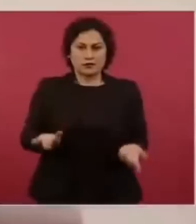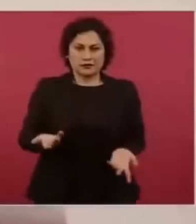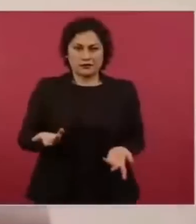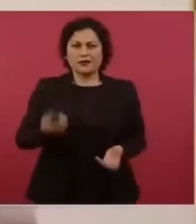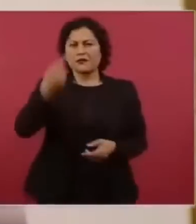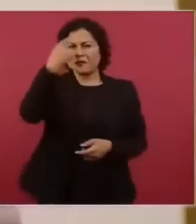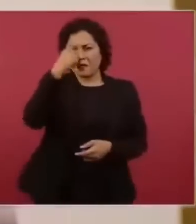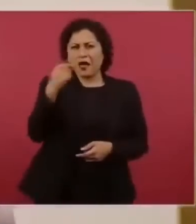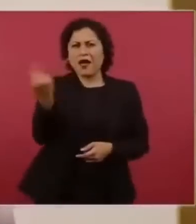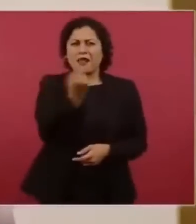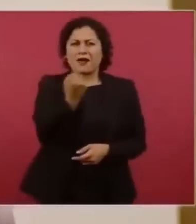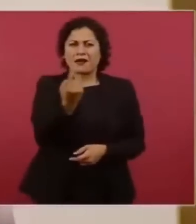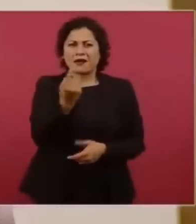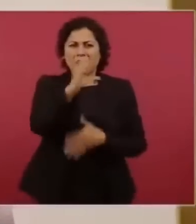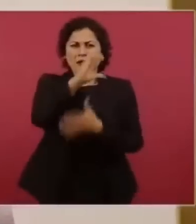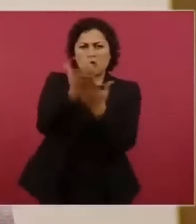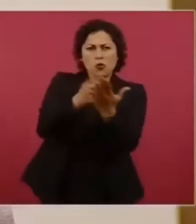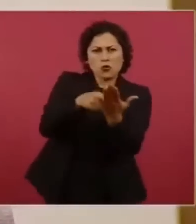antigüedad,